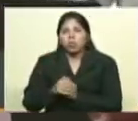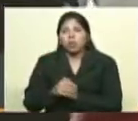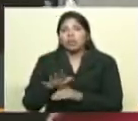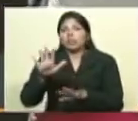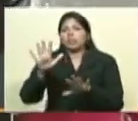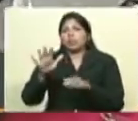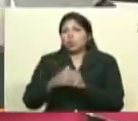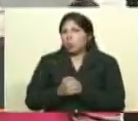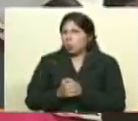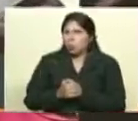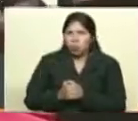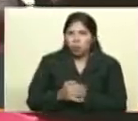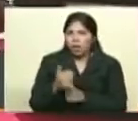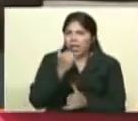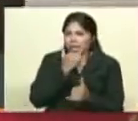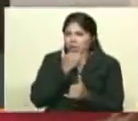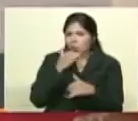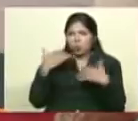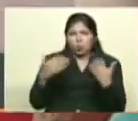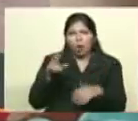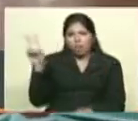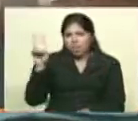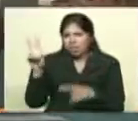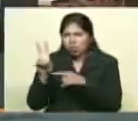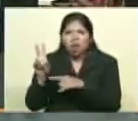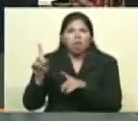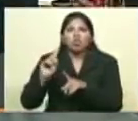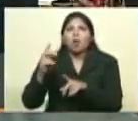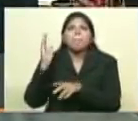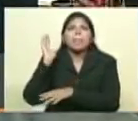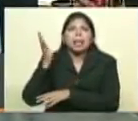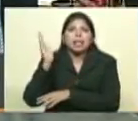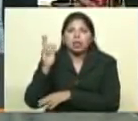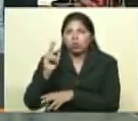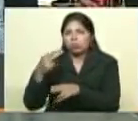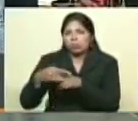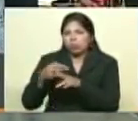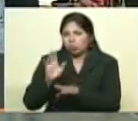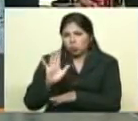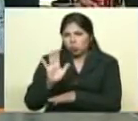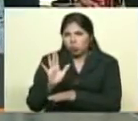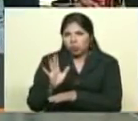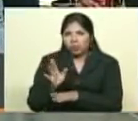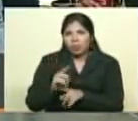que Venezuela no era una amenaza. Ah, pero ya lo había firmado.